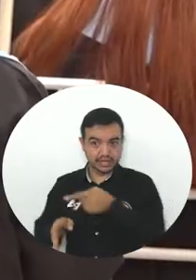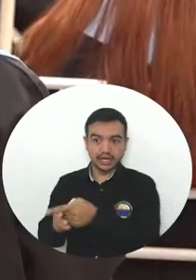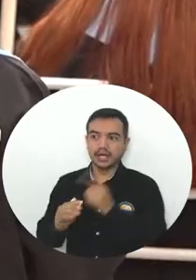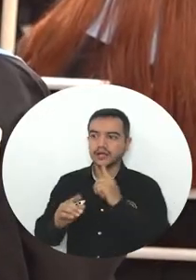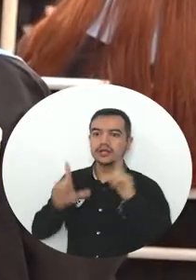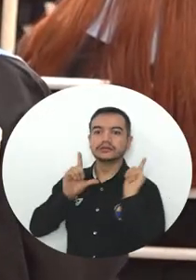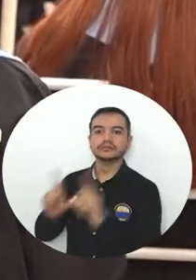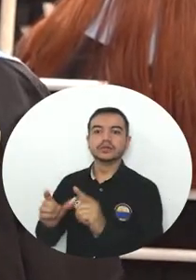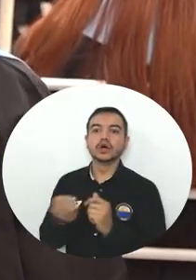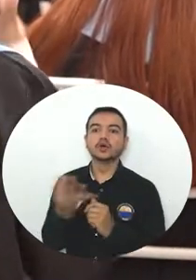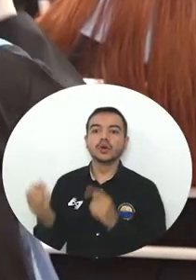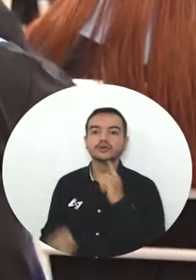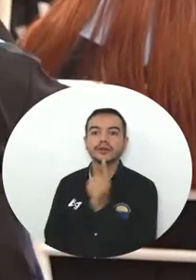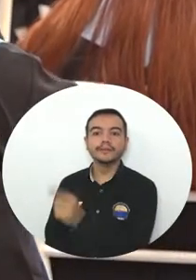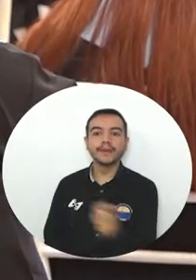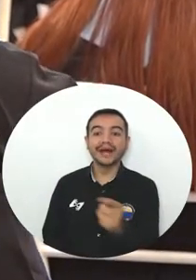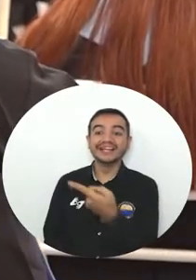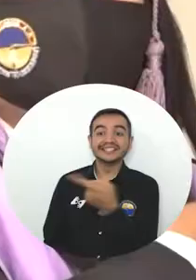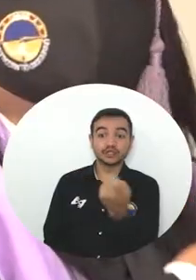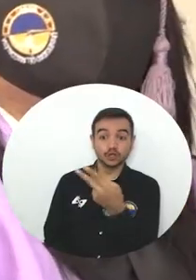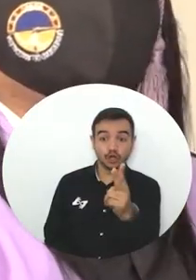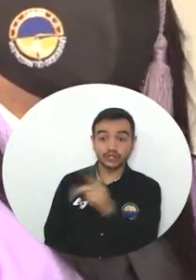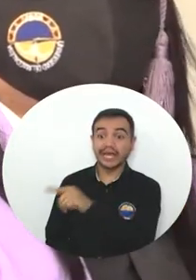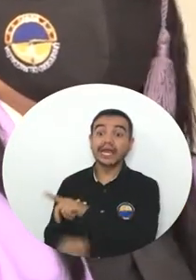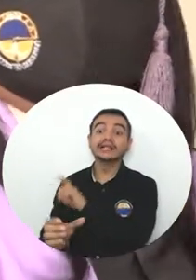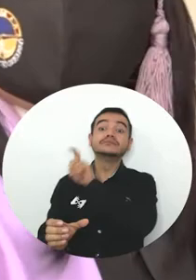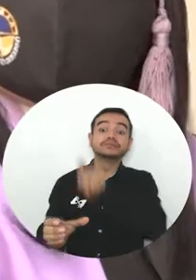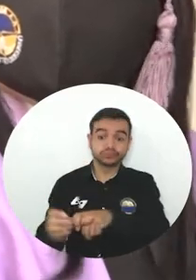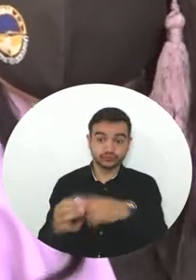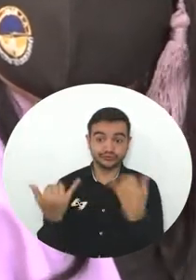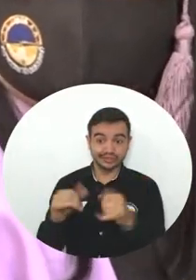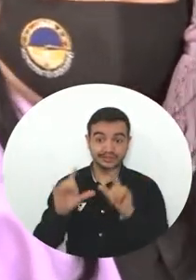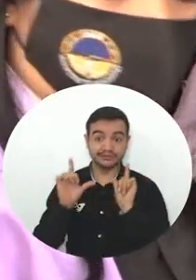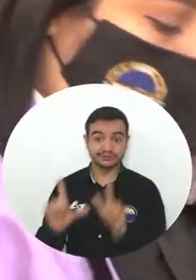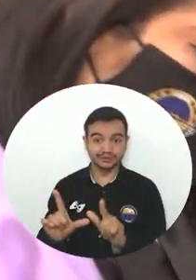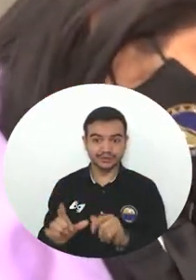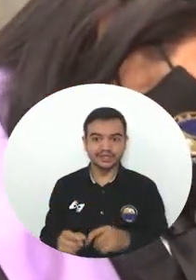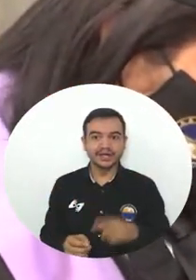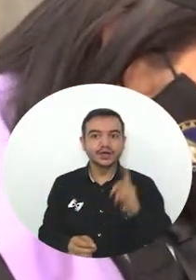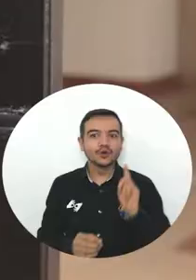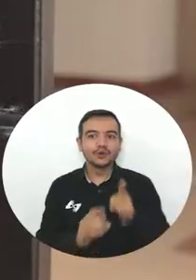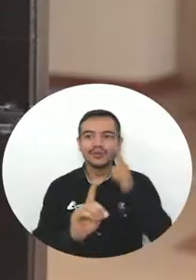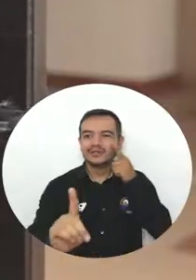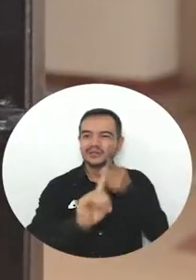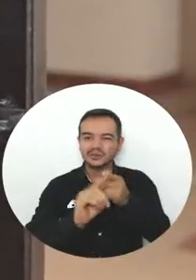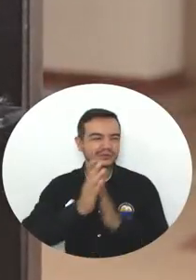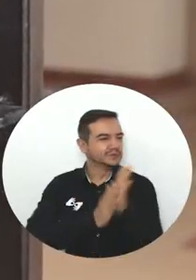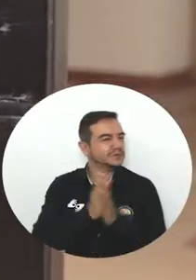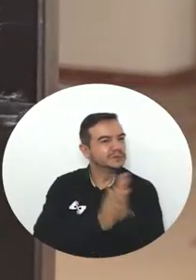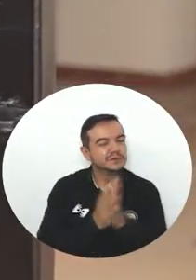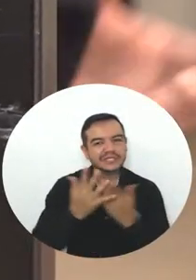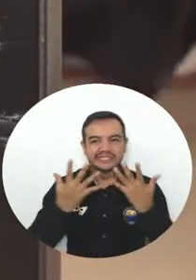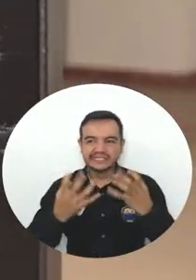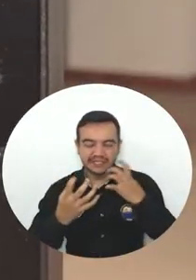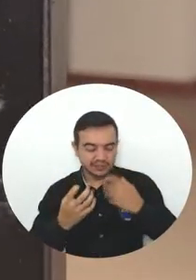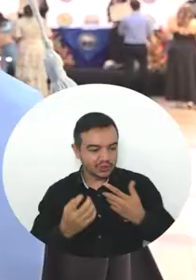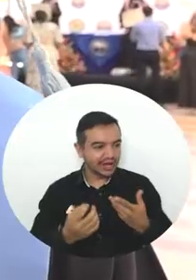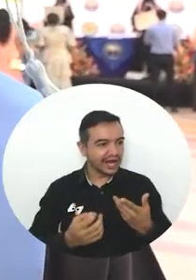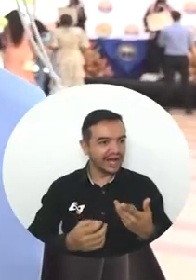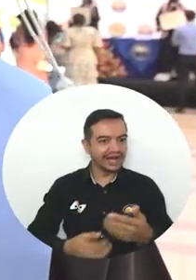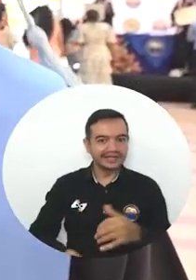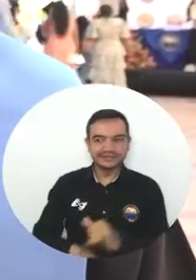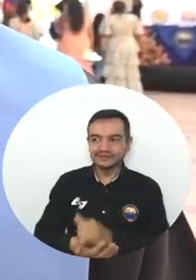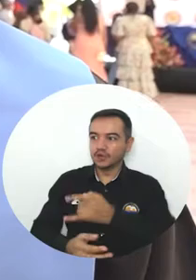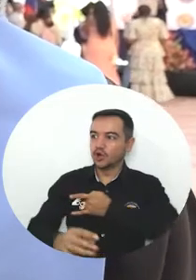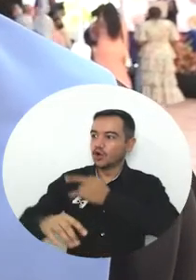112 profesionales graduados en la más reciente ceremonia presencial, logro que atribuye a los sueños de superación y al poder transformador